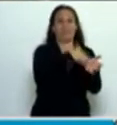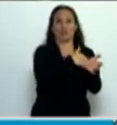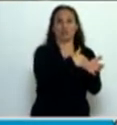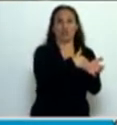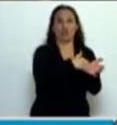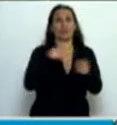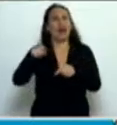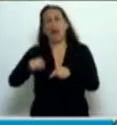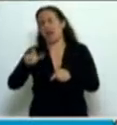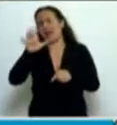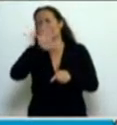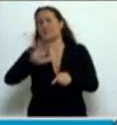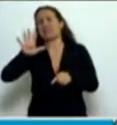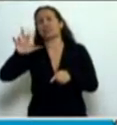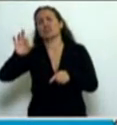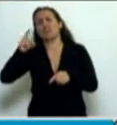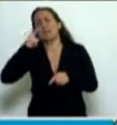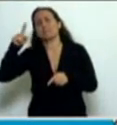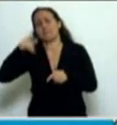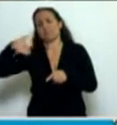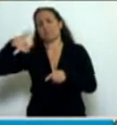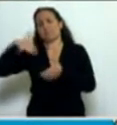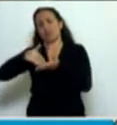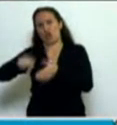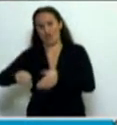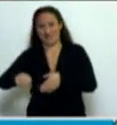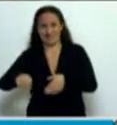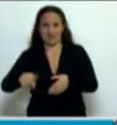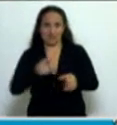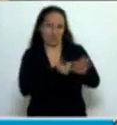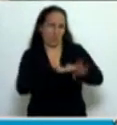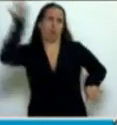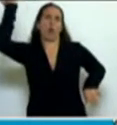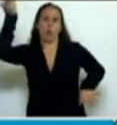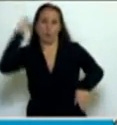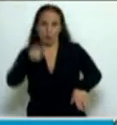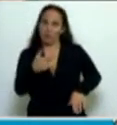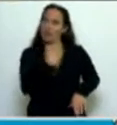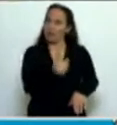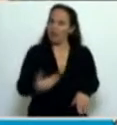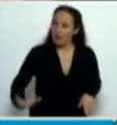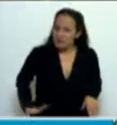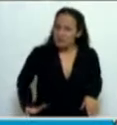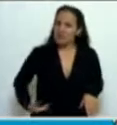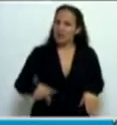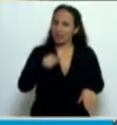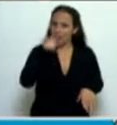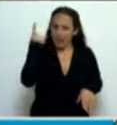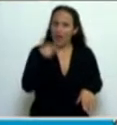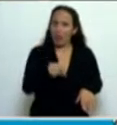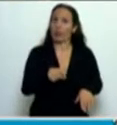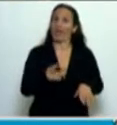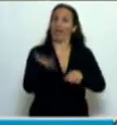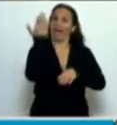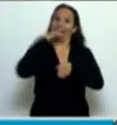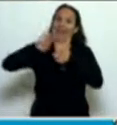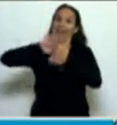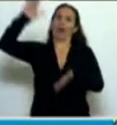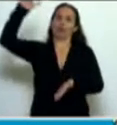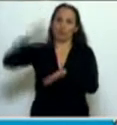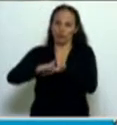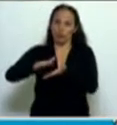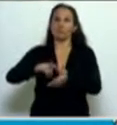el diputado Feletti, que ahora distribuyen dividendos. También quiero decir que este Fondo de Garantía de Sustentabilidad pasó de 90